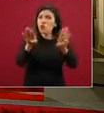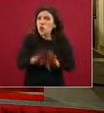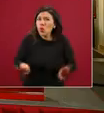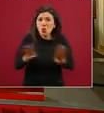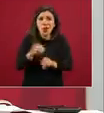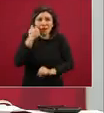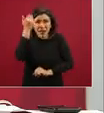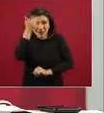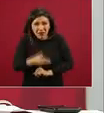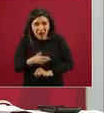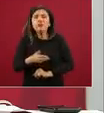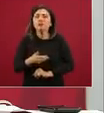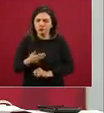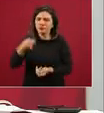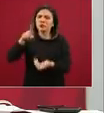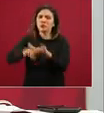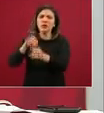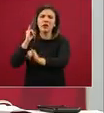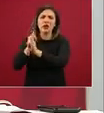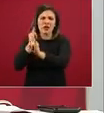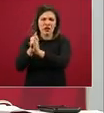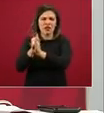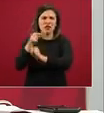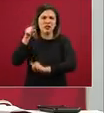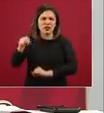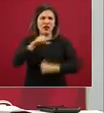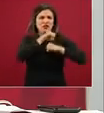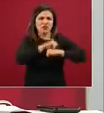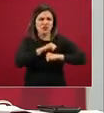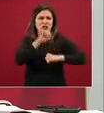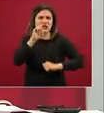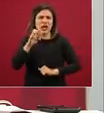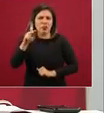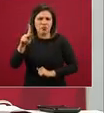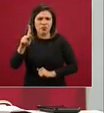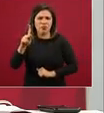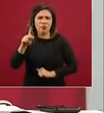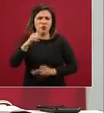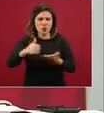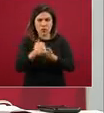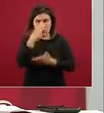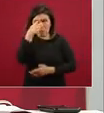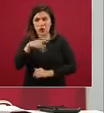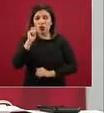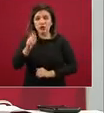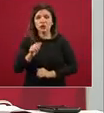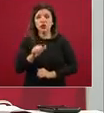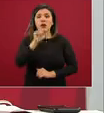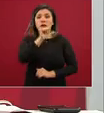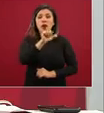el portal de la Autoridad Educativa Federal de la Ciudad de México es